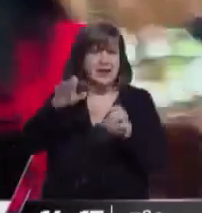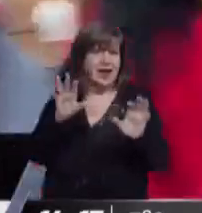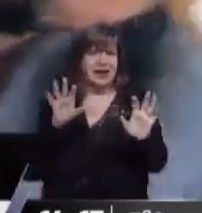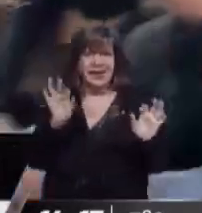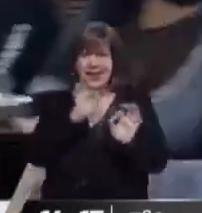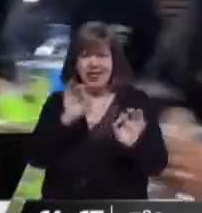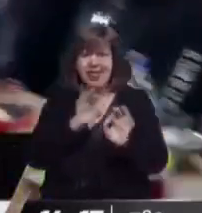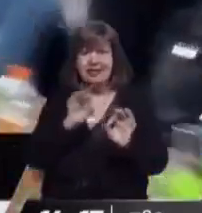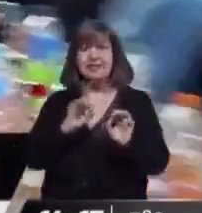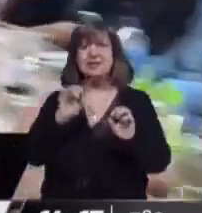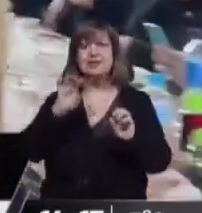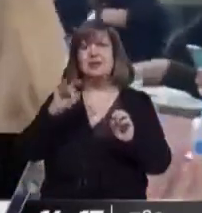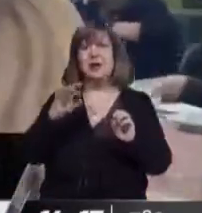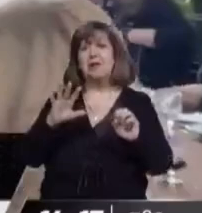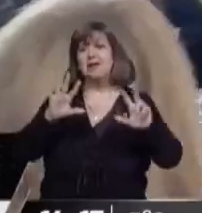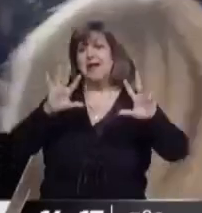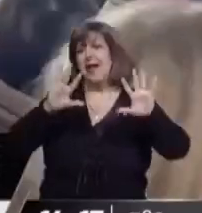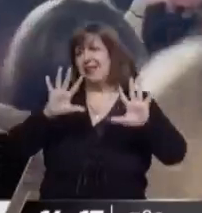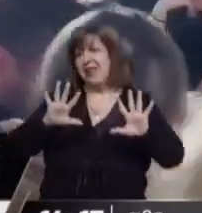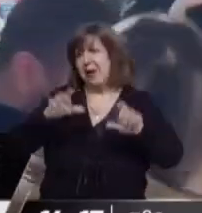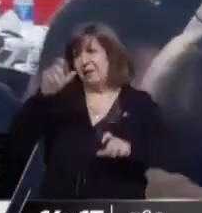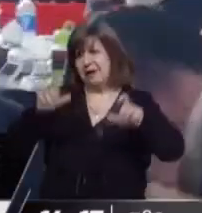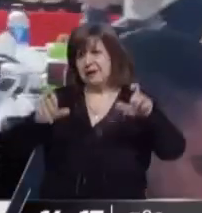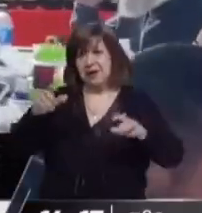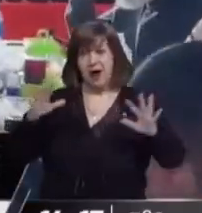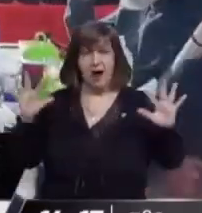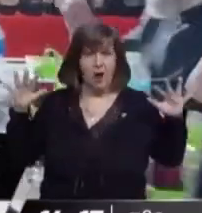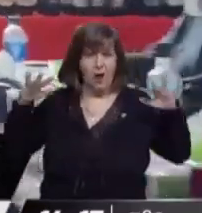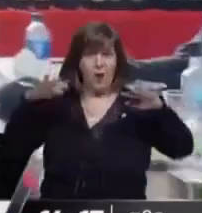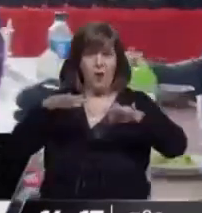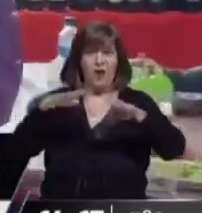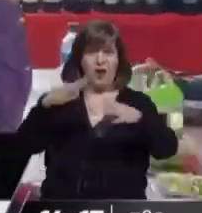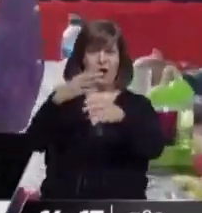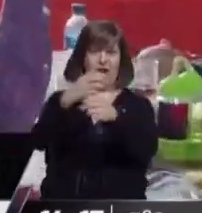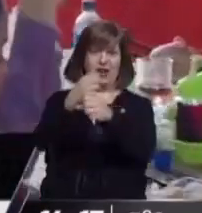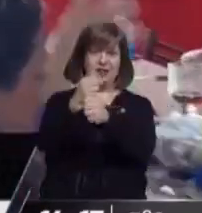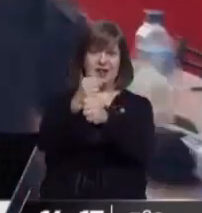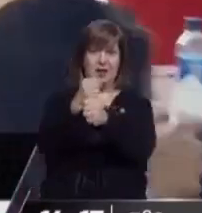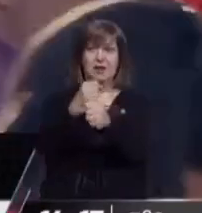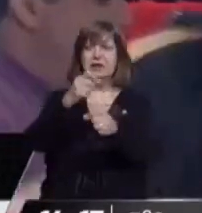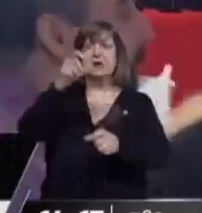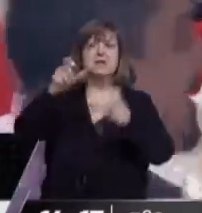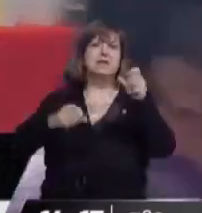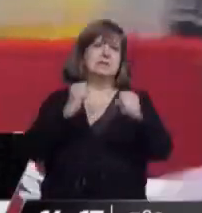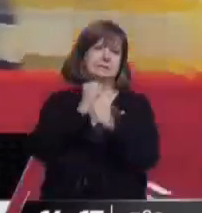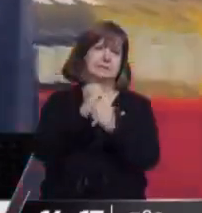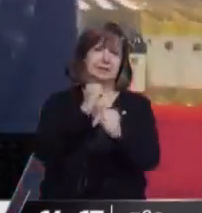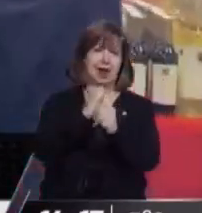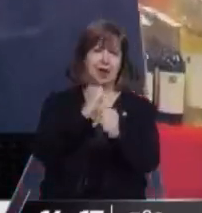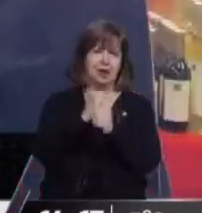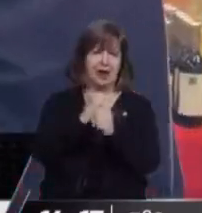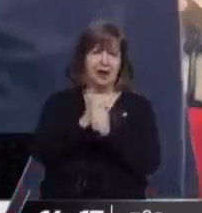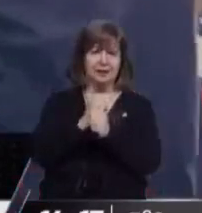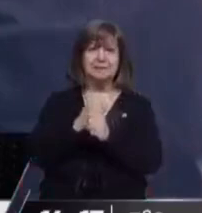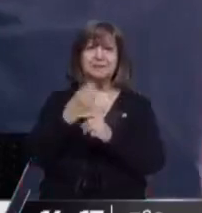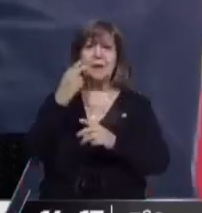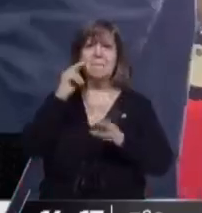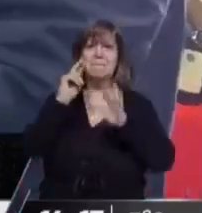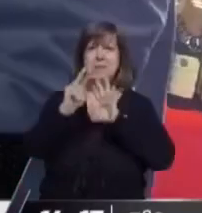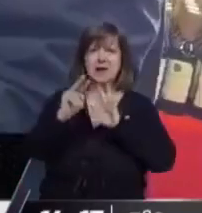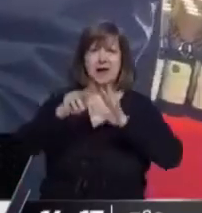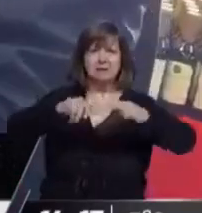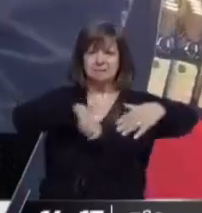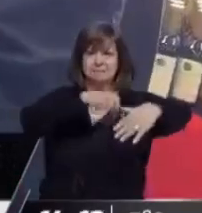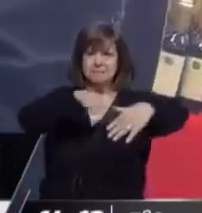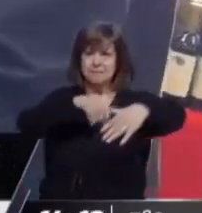Vení vamos a cerrar con esto comida de montaña mira todo esto se